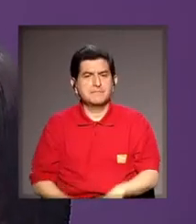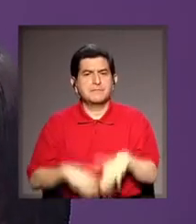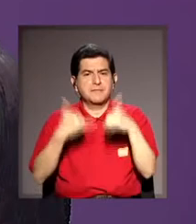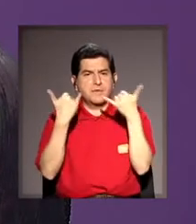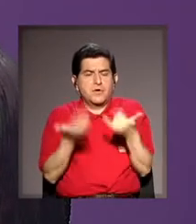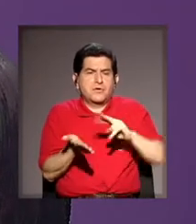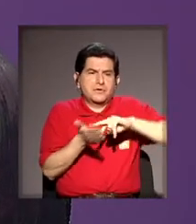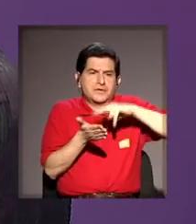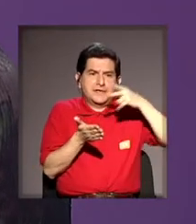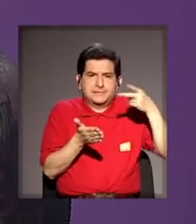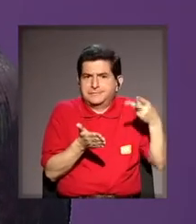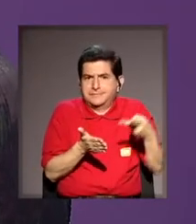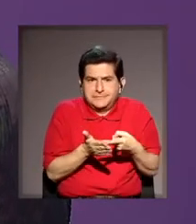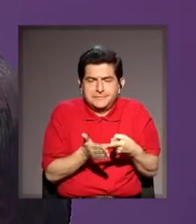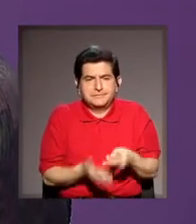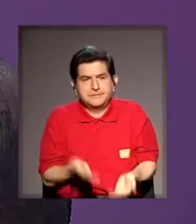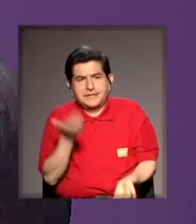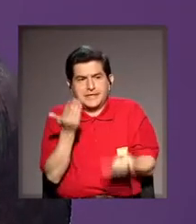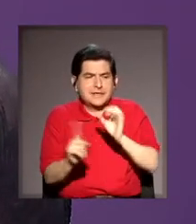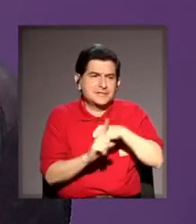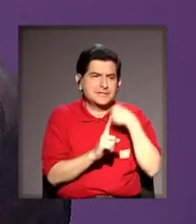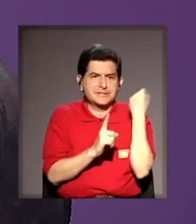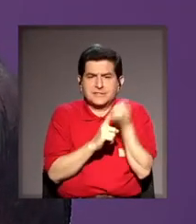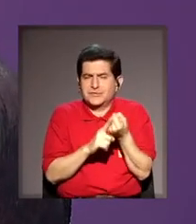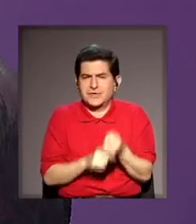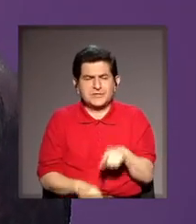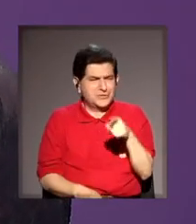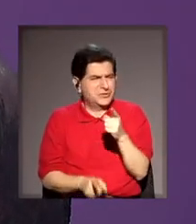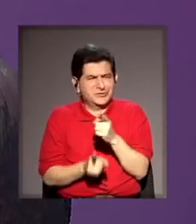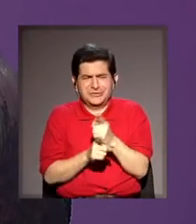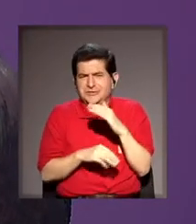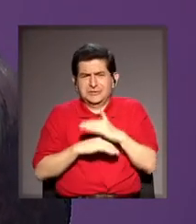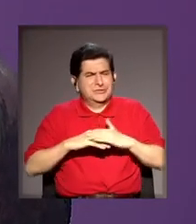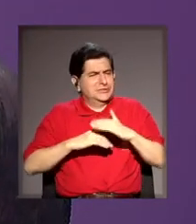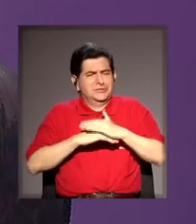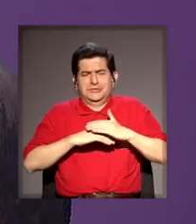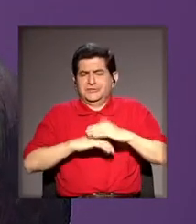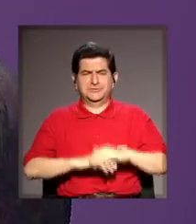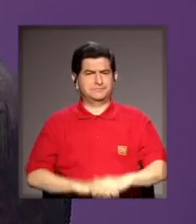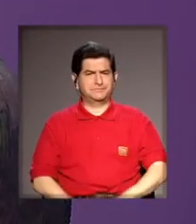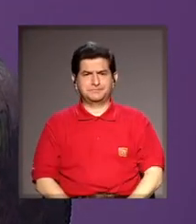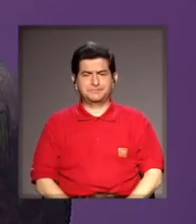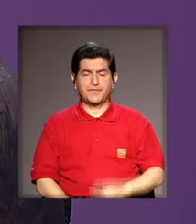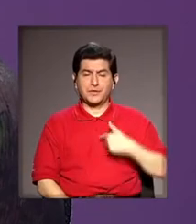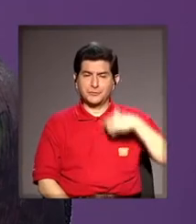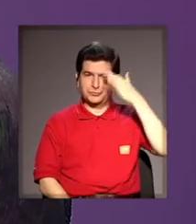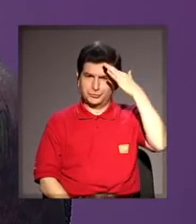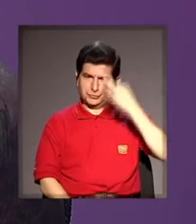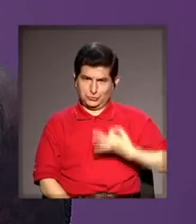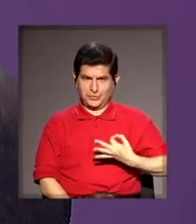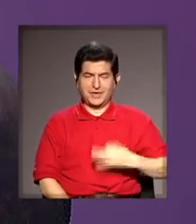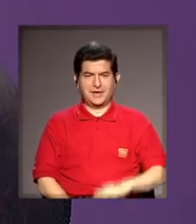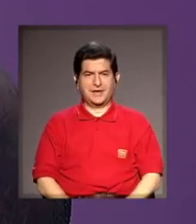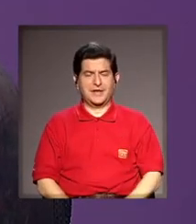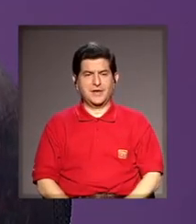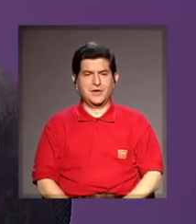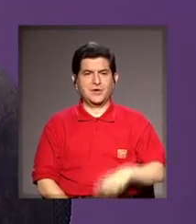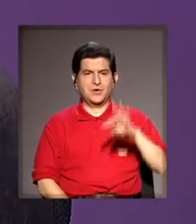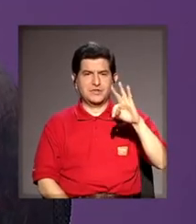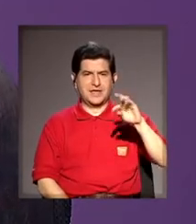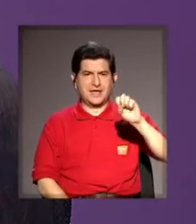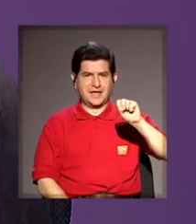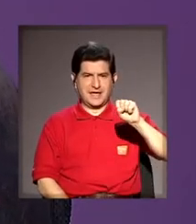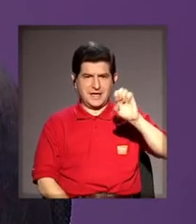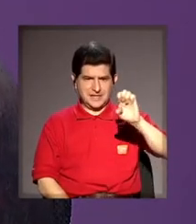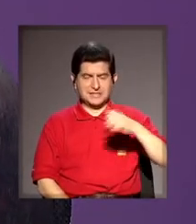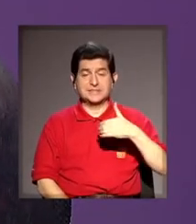se presta para muchas situaciones indeseables entonces creo que el tribunal supremo de elecciones